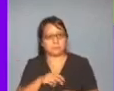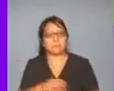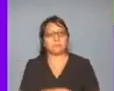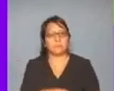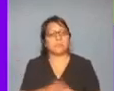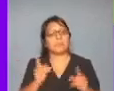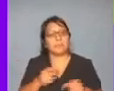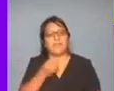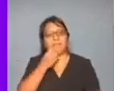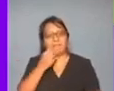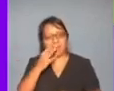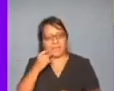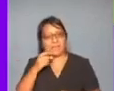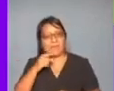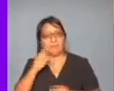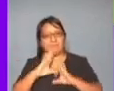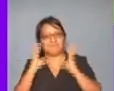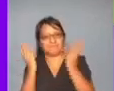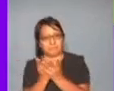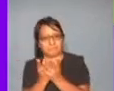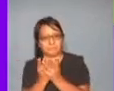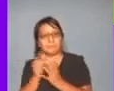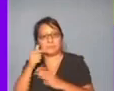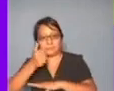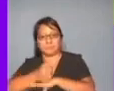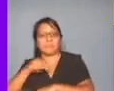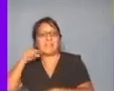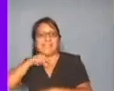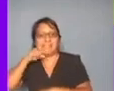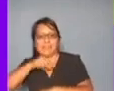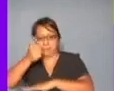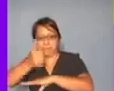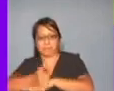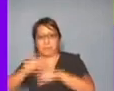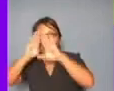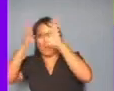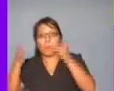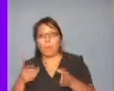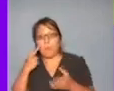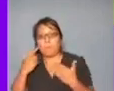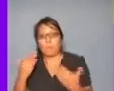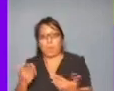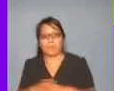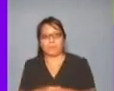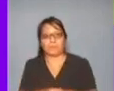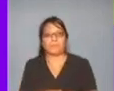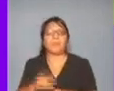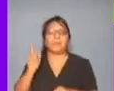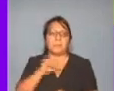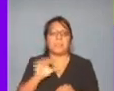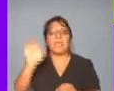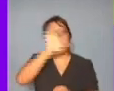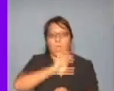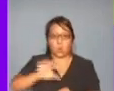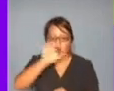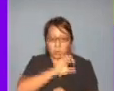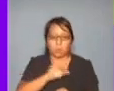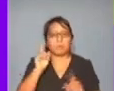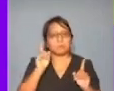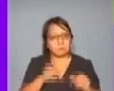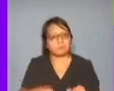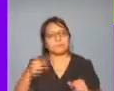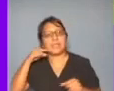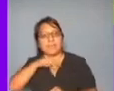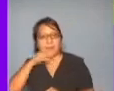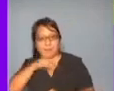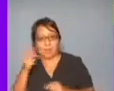Feria Internacional de Berlín, entendiendo que el mercado alemán también es muy importante, alemán y europeo al mismo tiempo, para el destino,